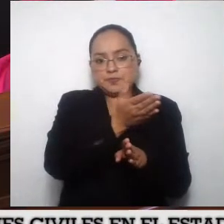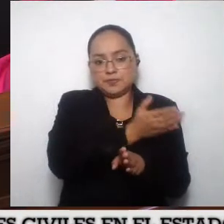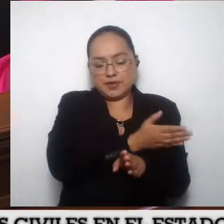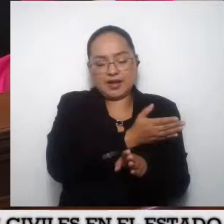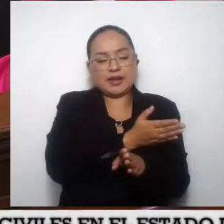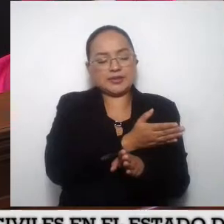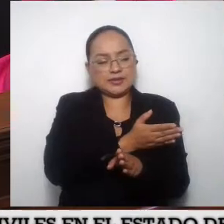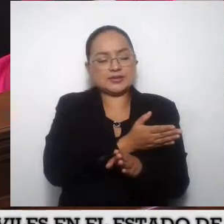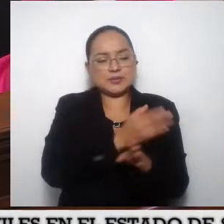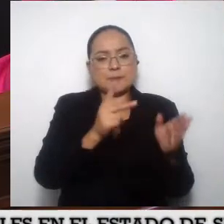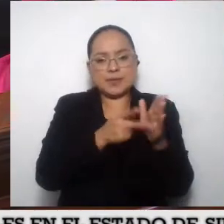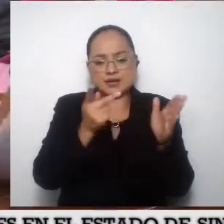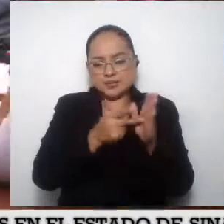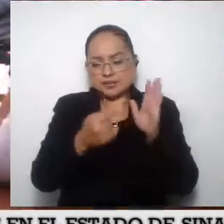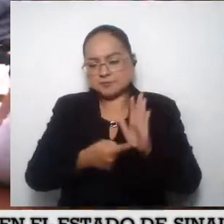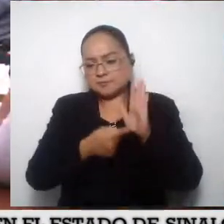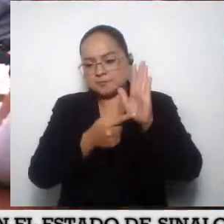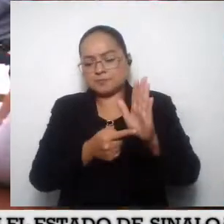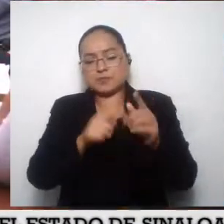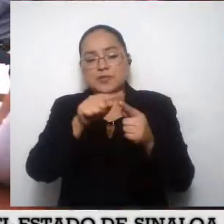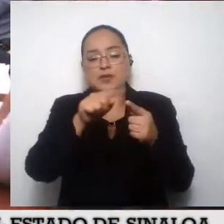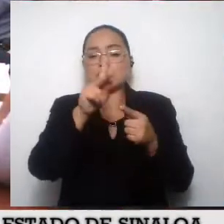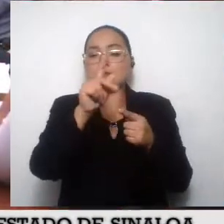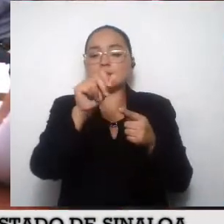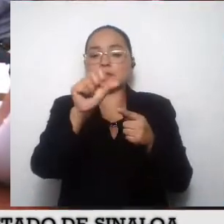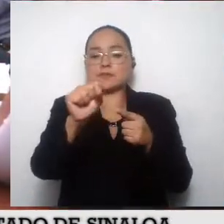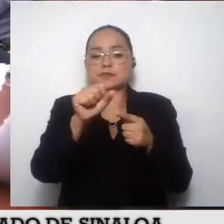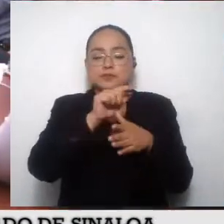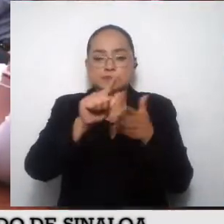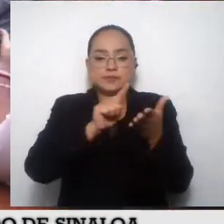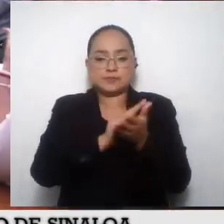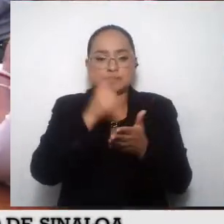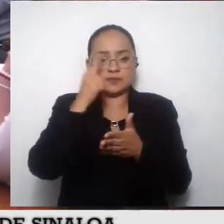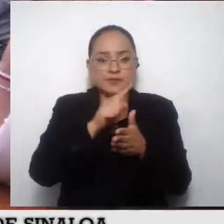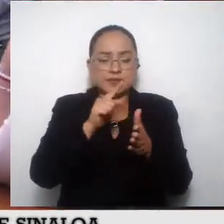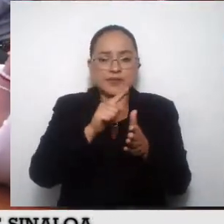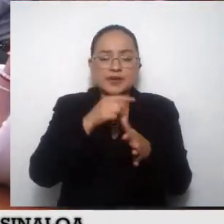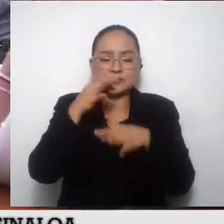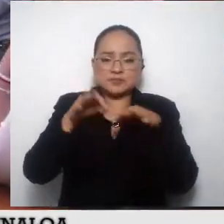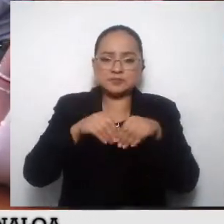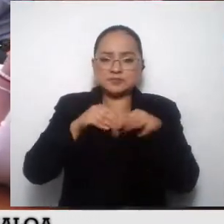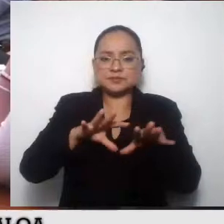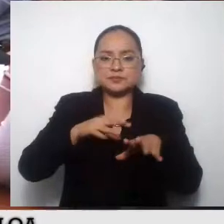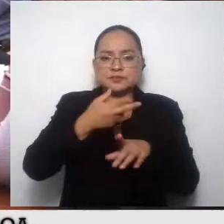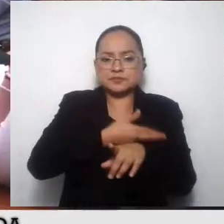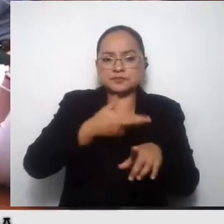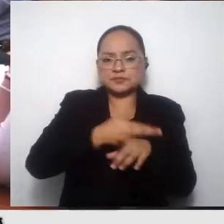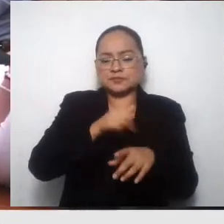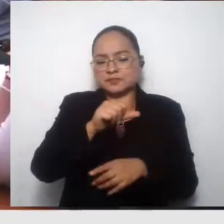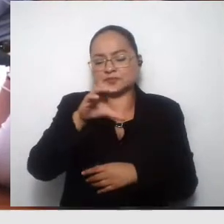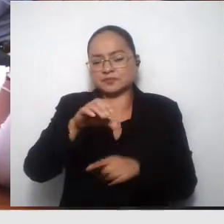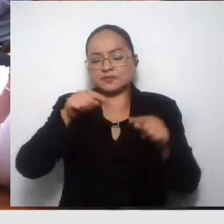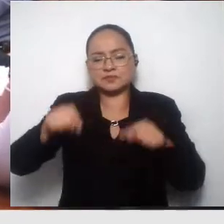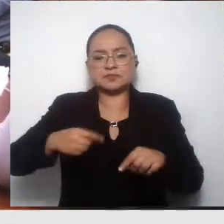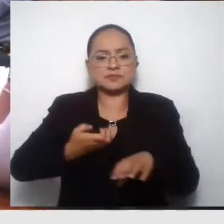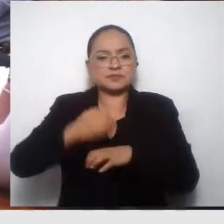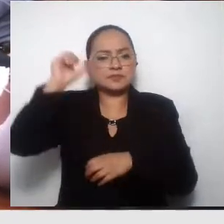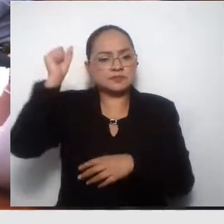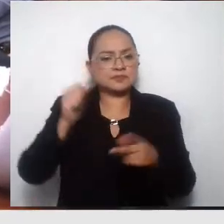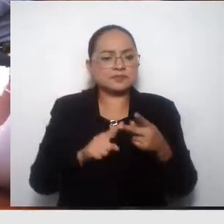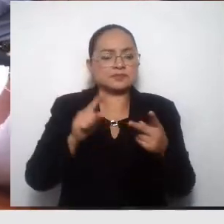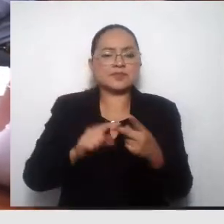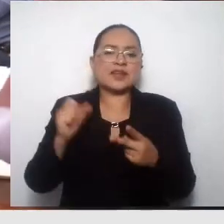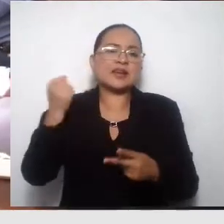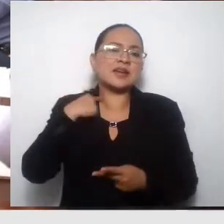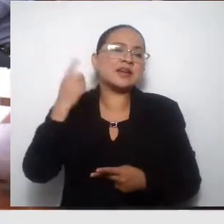anteriores. Una del PAS, de ley para fomentar y promover las organizaciones civiles del Estado de Sinaloa, y otra de una exdiputada del